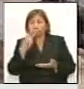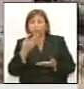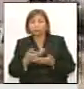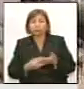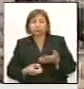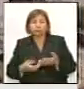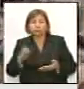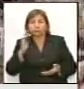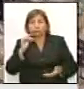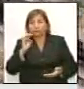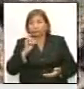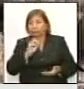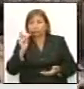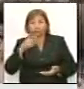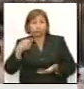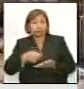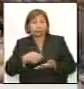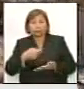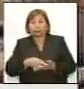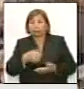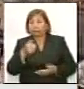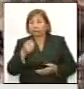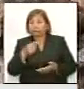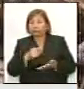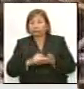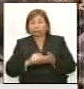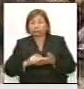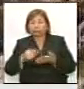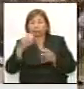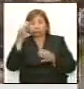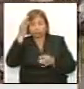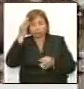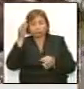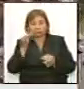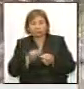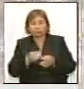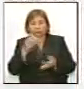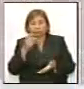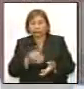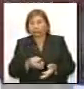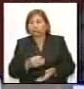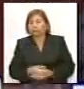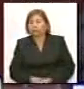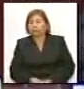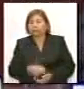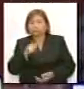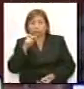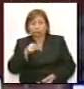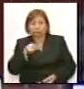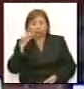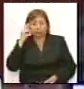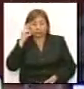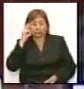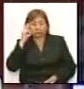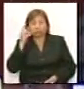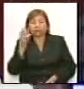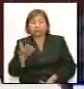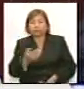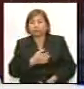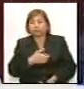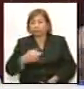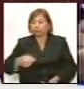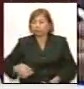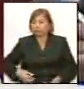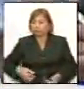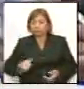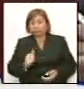cuenta donde no haya el abono y el notario dará fe de ese incumplimiento. Por esta razón, presidente,